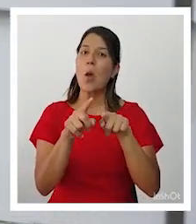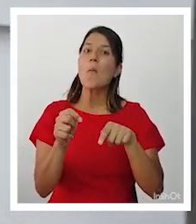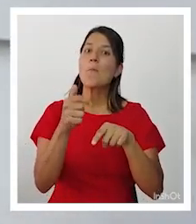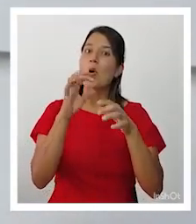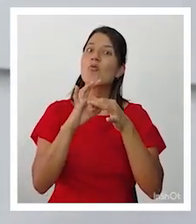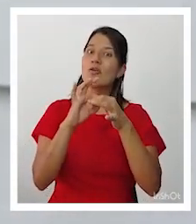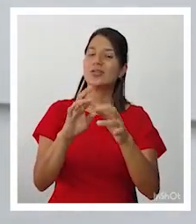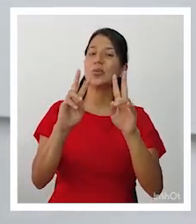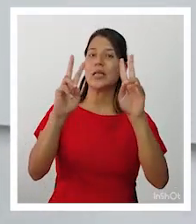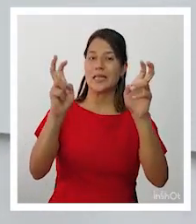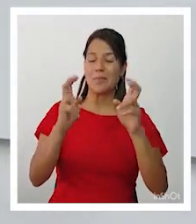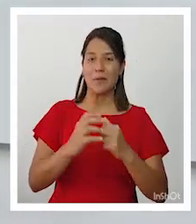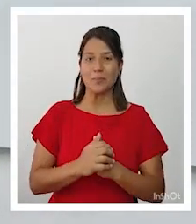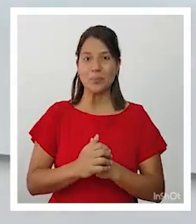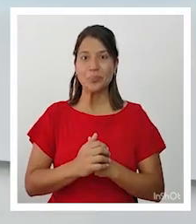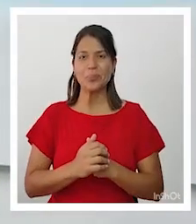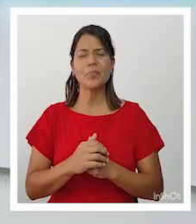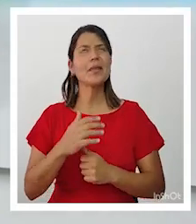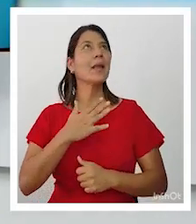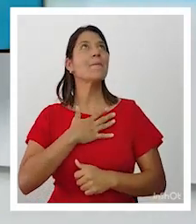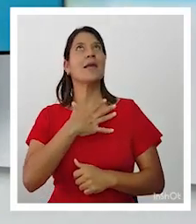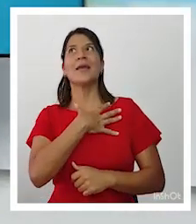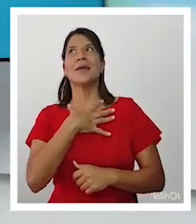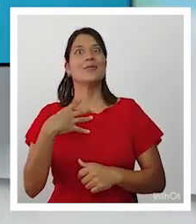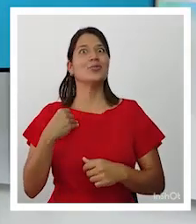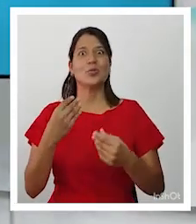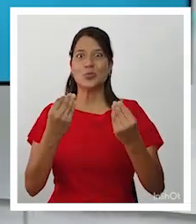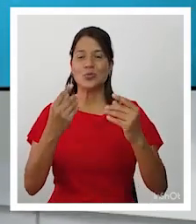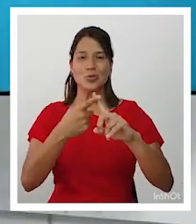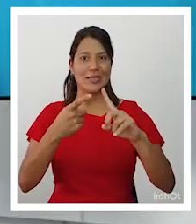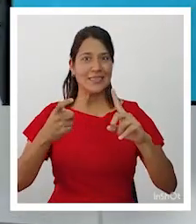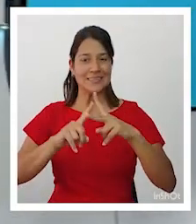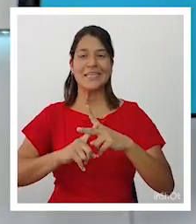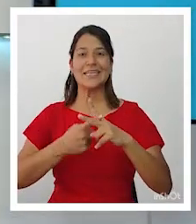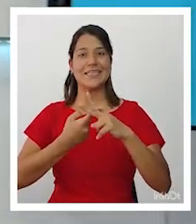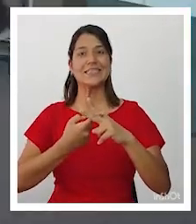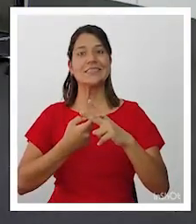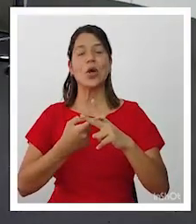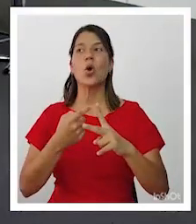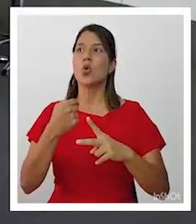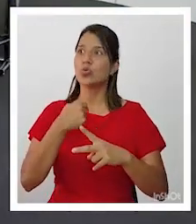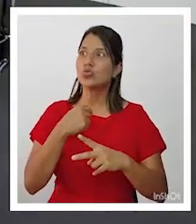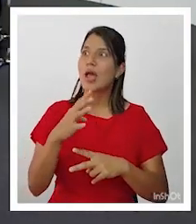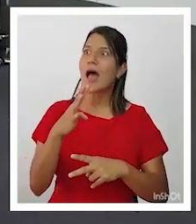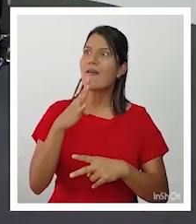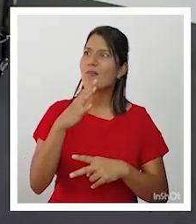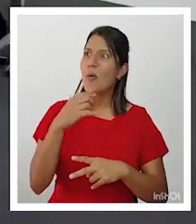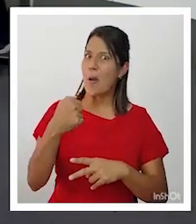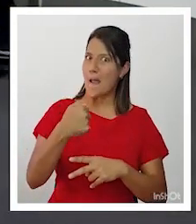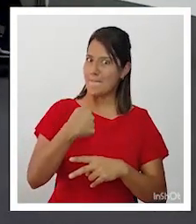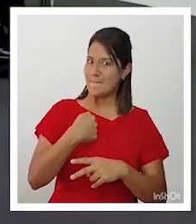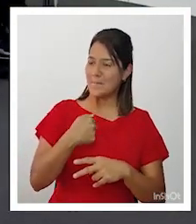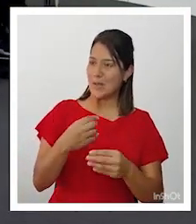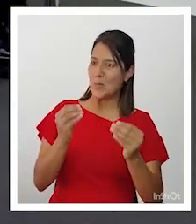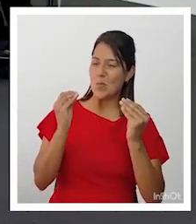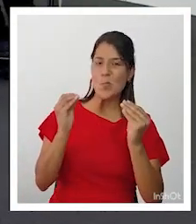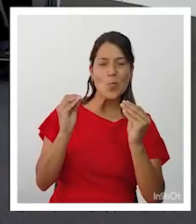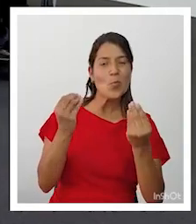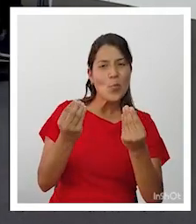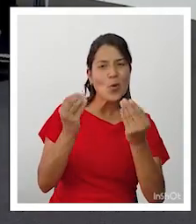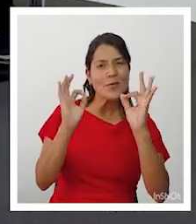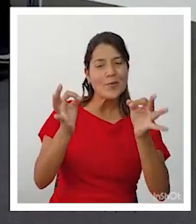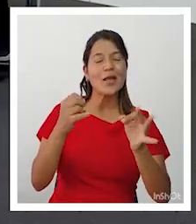este tema que me apasionó desde un principio. Me lo vendiste muy bien. Realmente nunca había